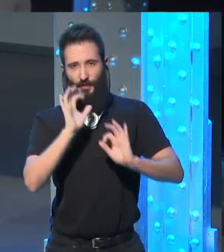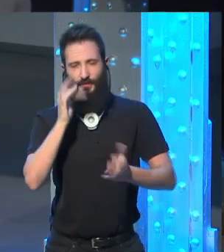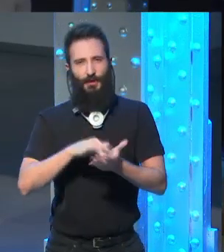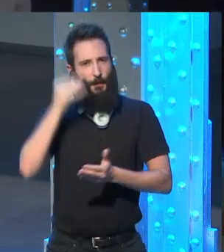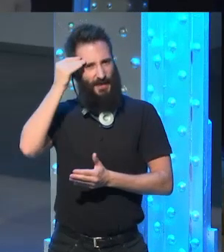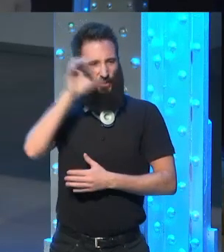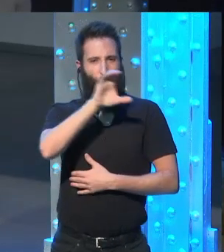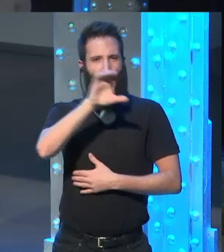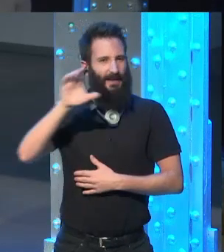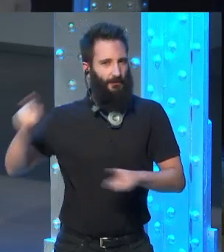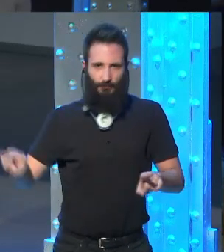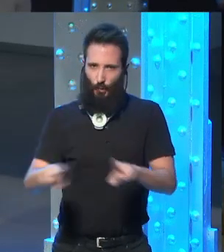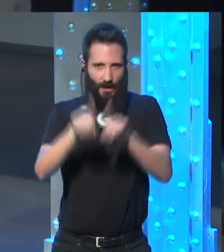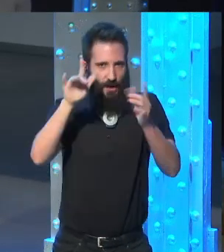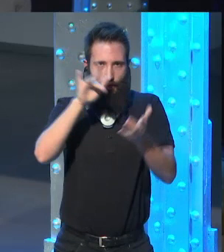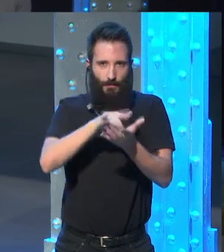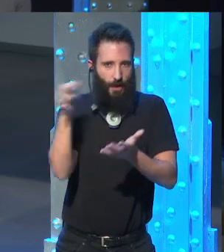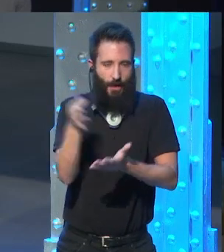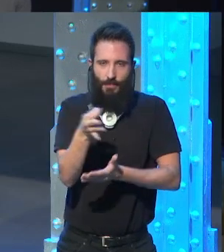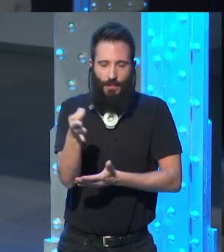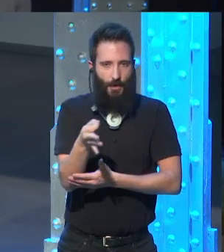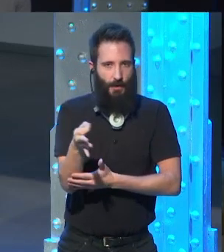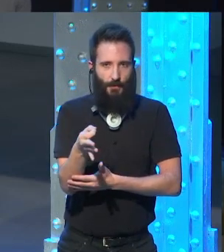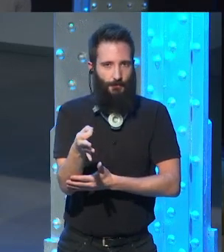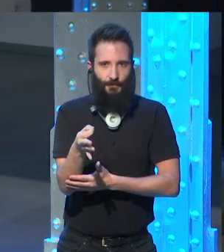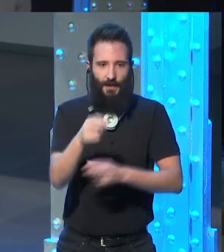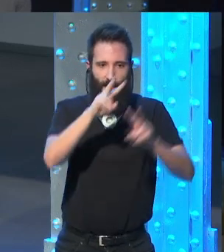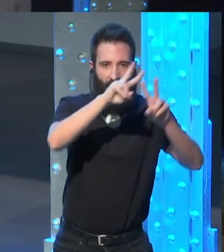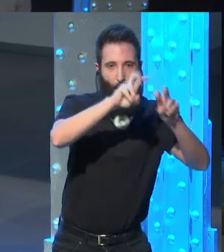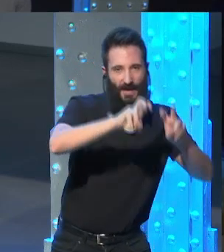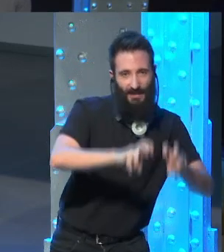cualquier país. Yo creo que todo el